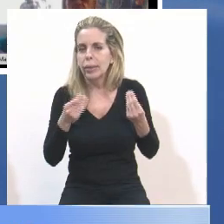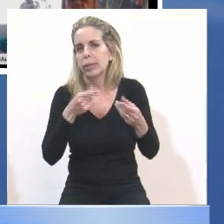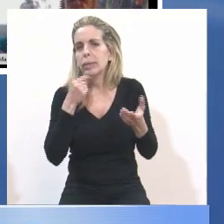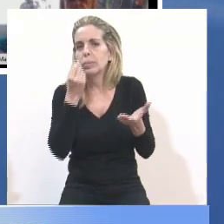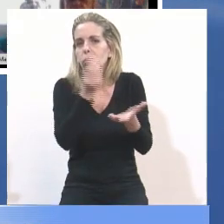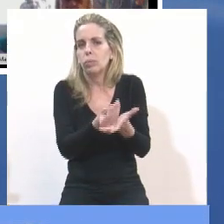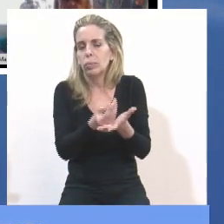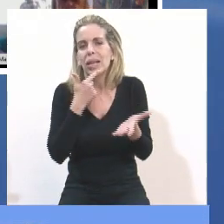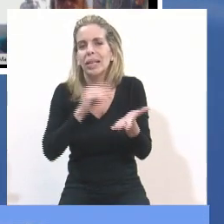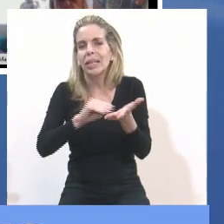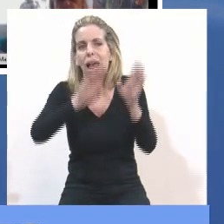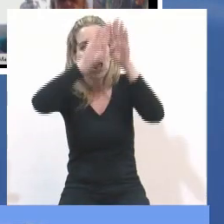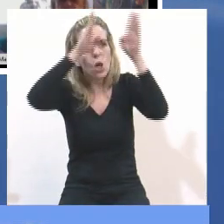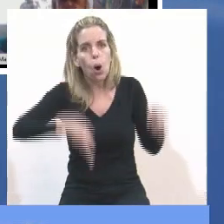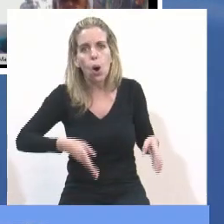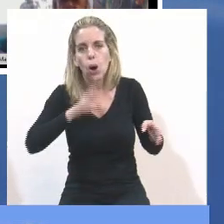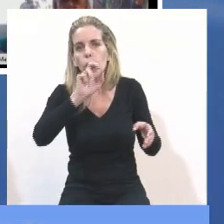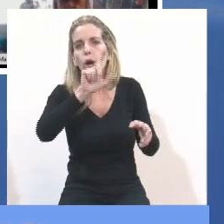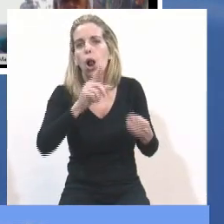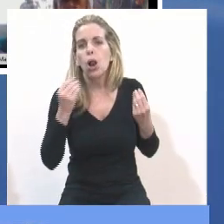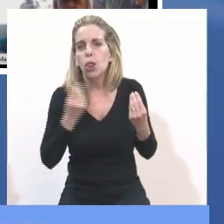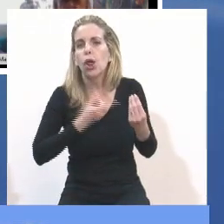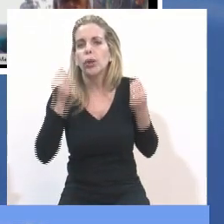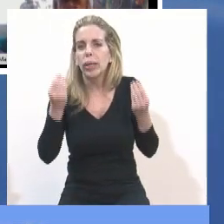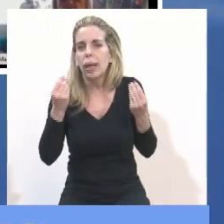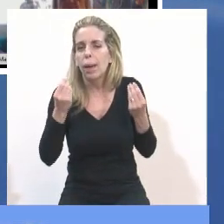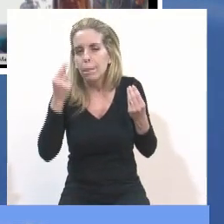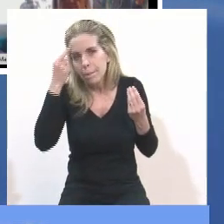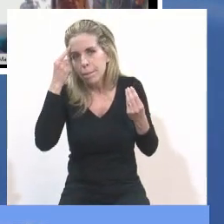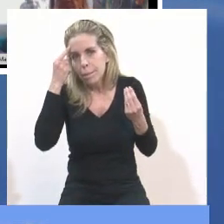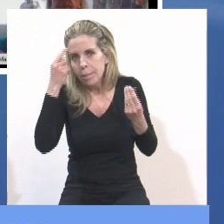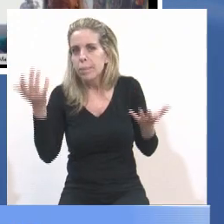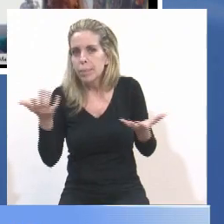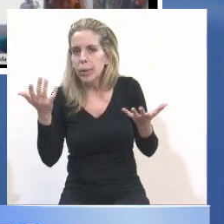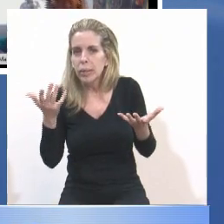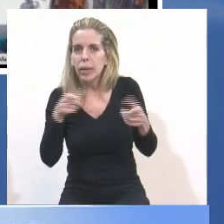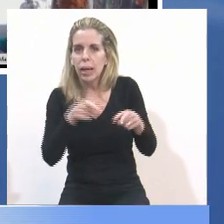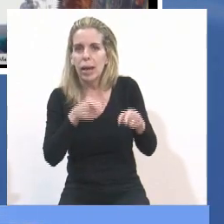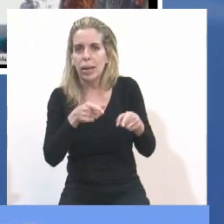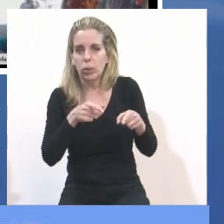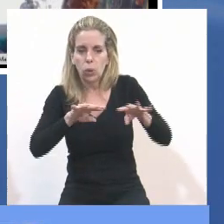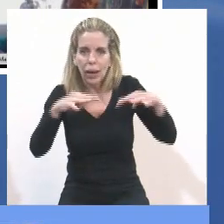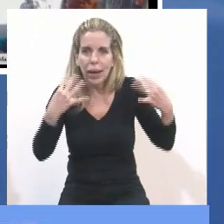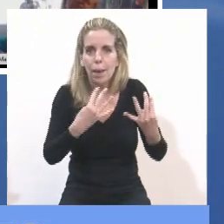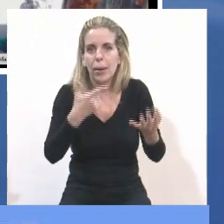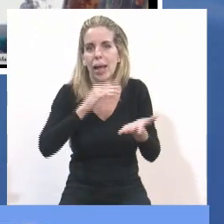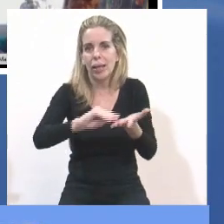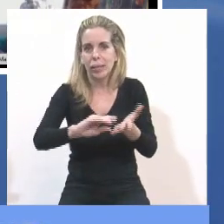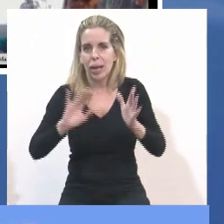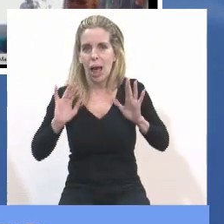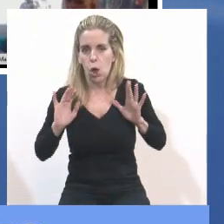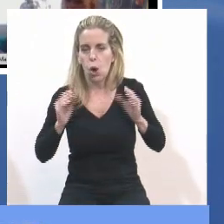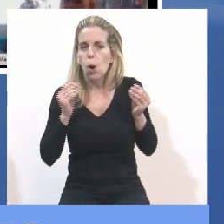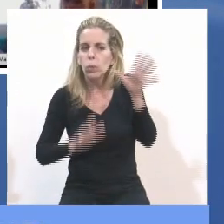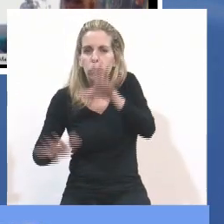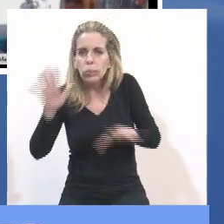constitucional del rol del Senado reside en la composición y en la naturaleza de esta Cámara. La composición